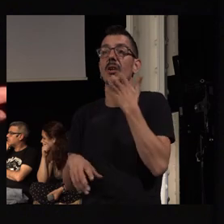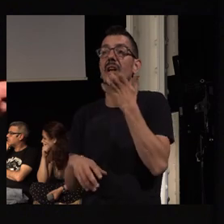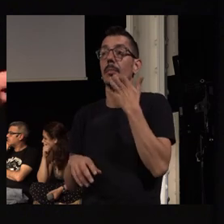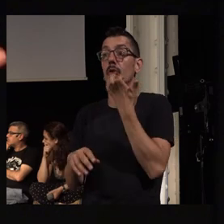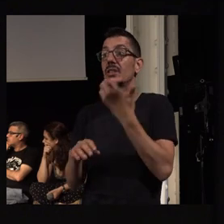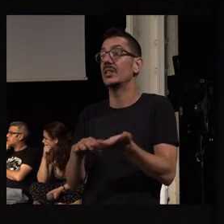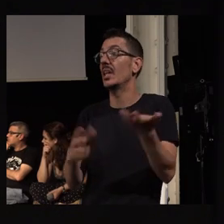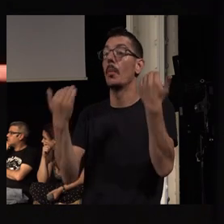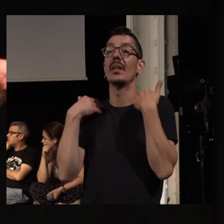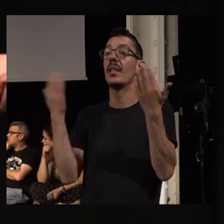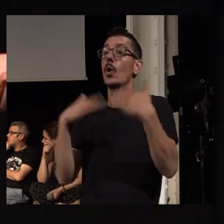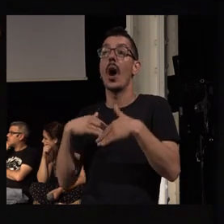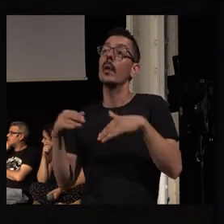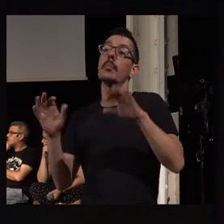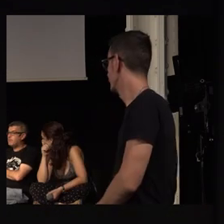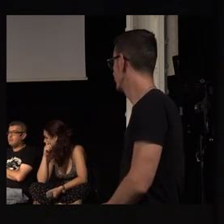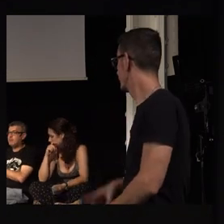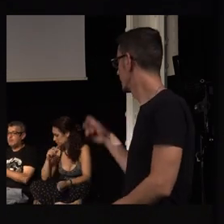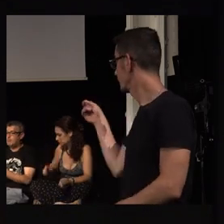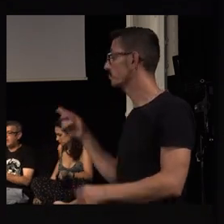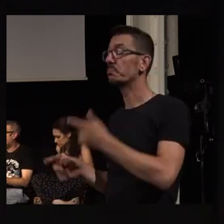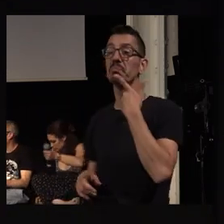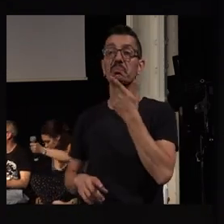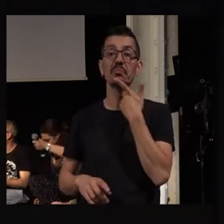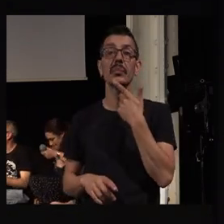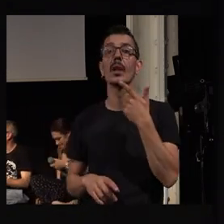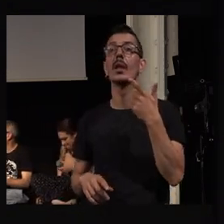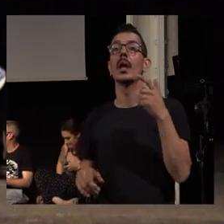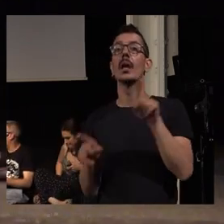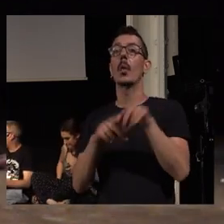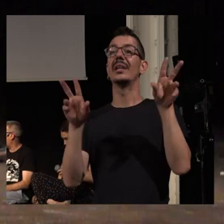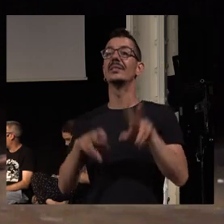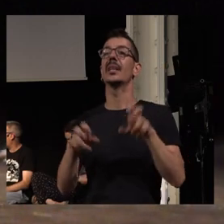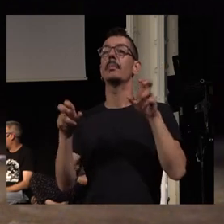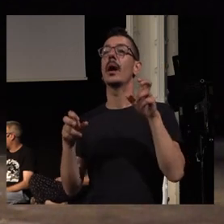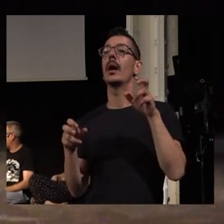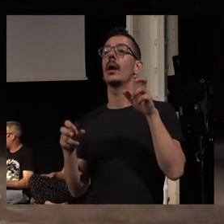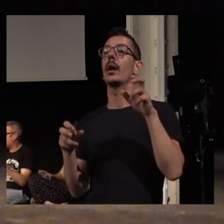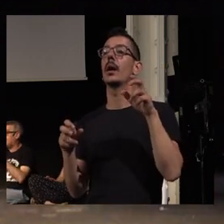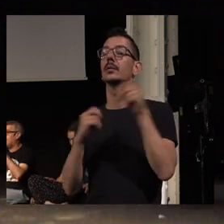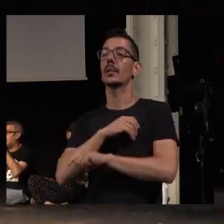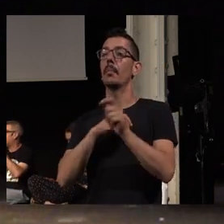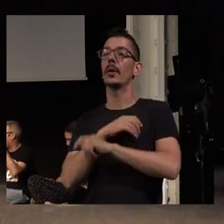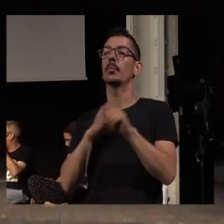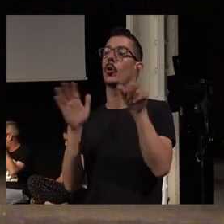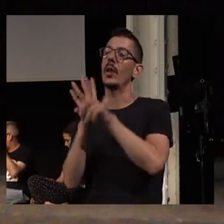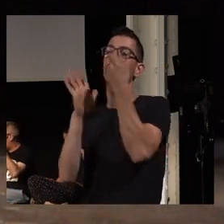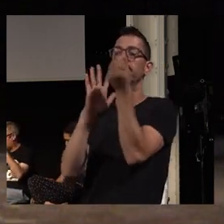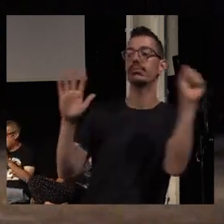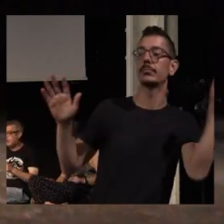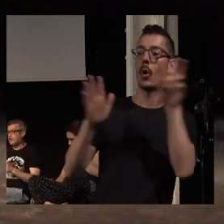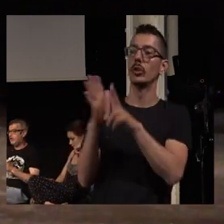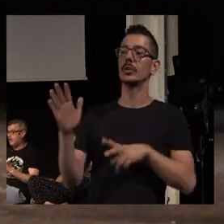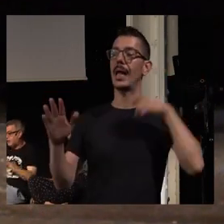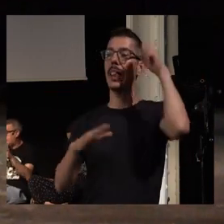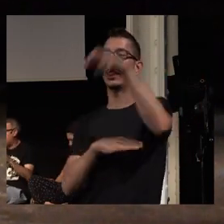llegas competencialmente, pero puedes hacer cosas. A mí me parece muy interesante también lo de subvertir la ley, ¿no? Esto que Eli Vázquez usa mucho